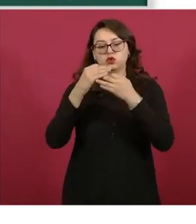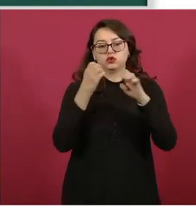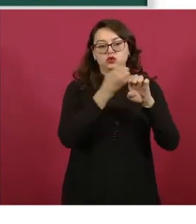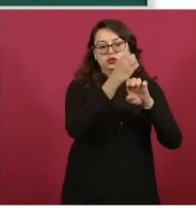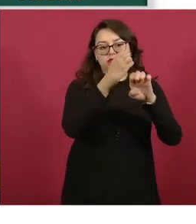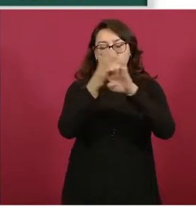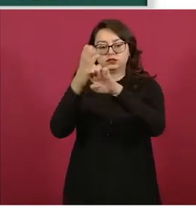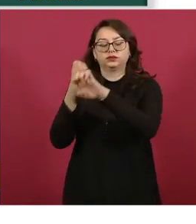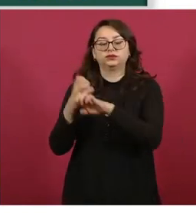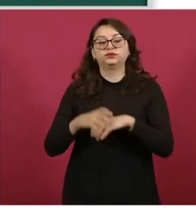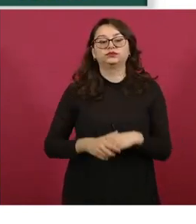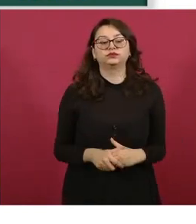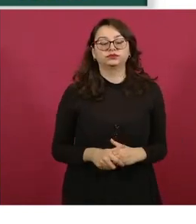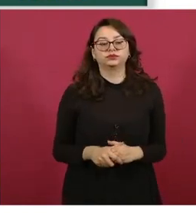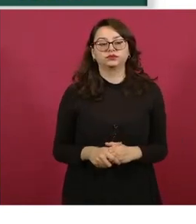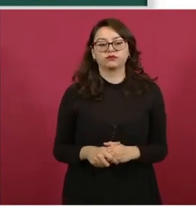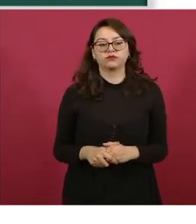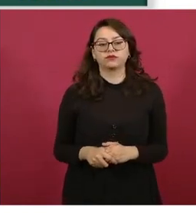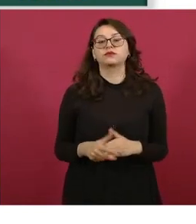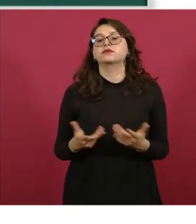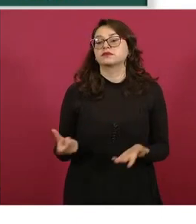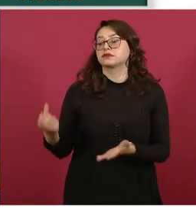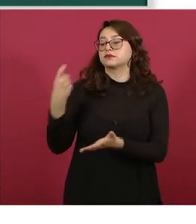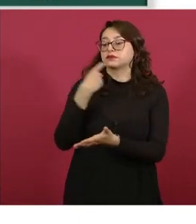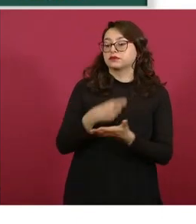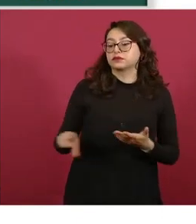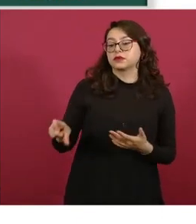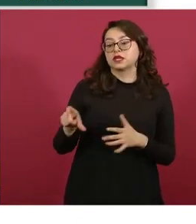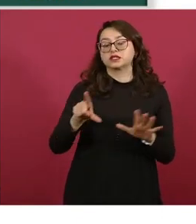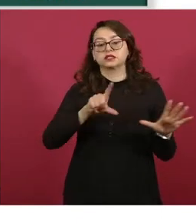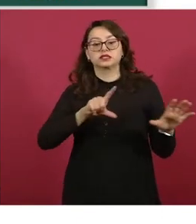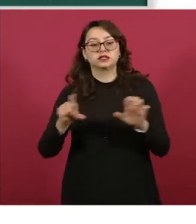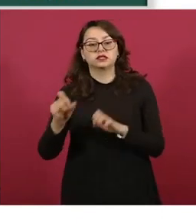esa planeación poblacional se adquirieron